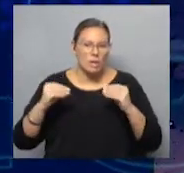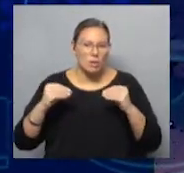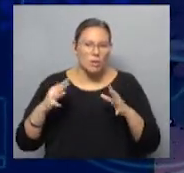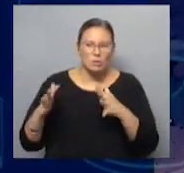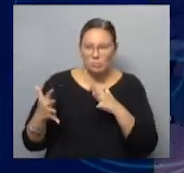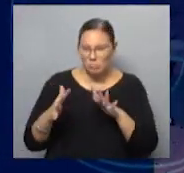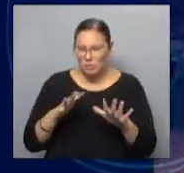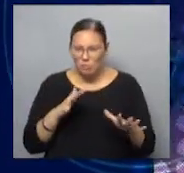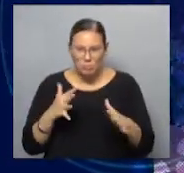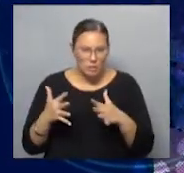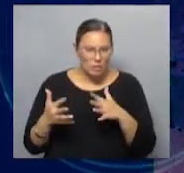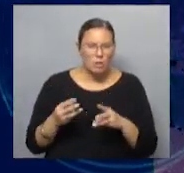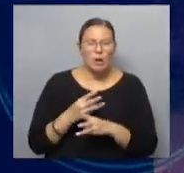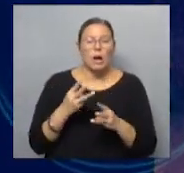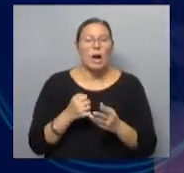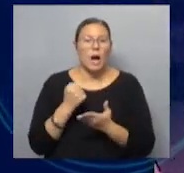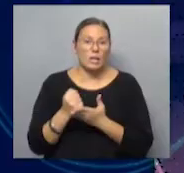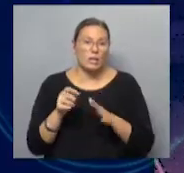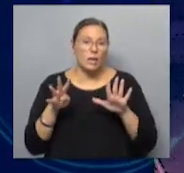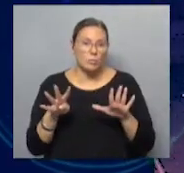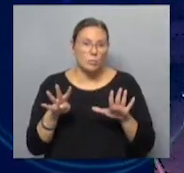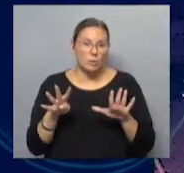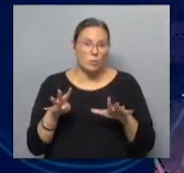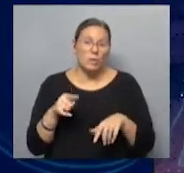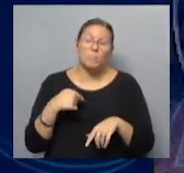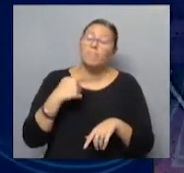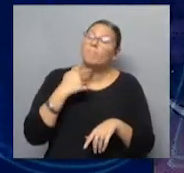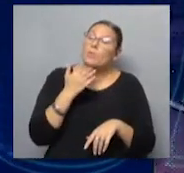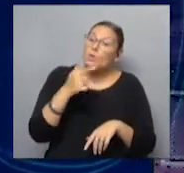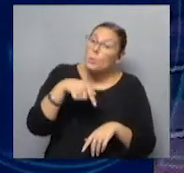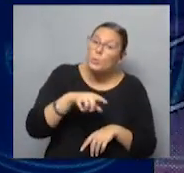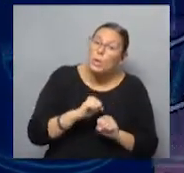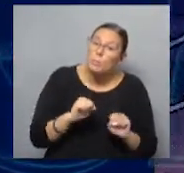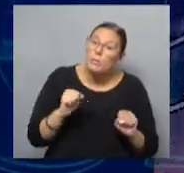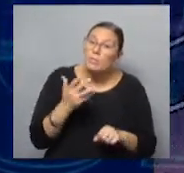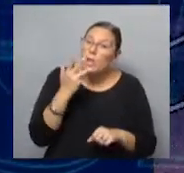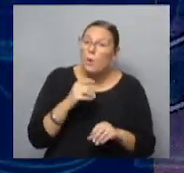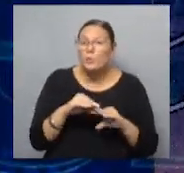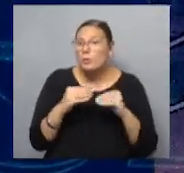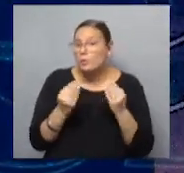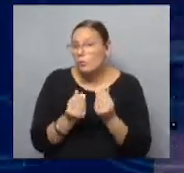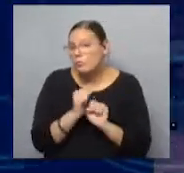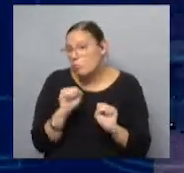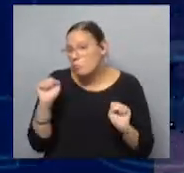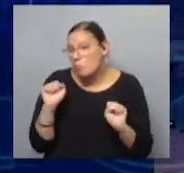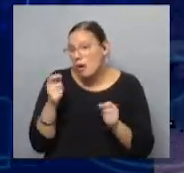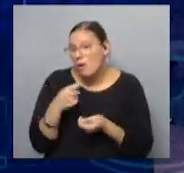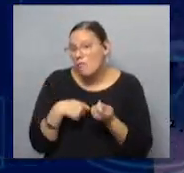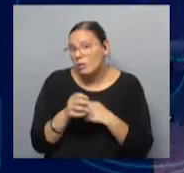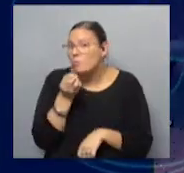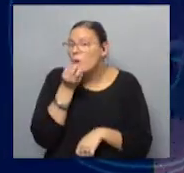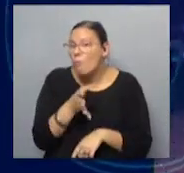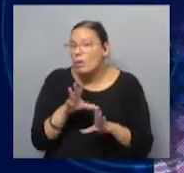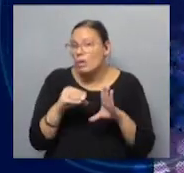menos. Generalmente están acá hasta las 9, así que yo que ustedes, si les gustan las tortas fritas, venden unas buenas